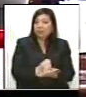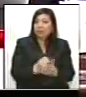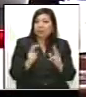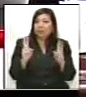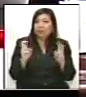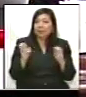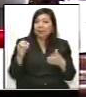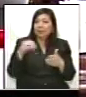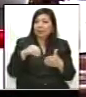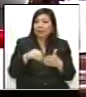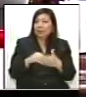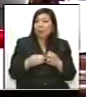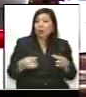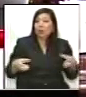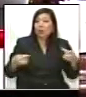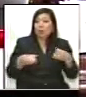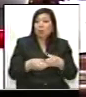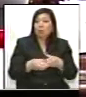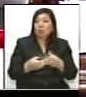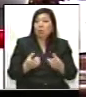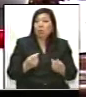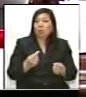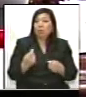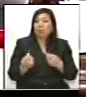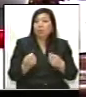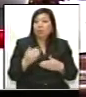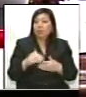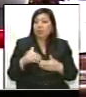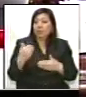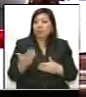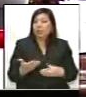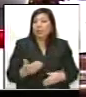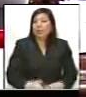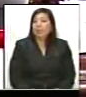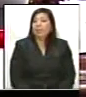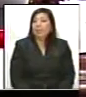texto sustitutorio de la comisión de comercio exterior